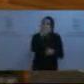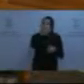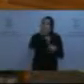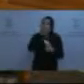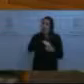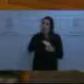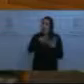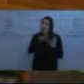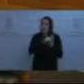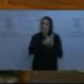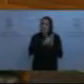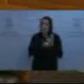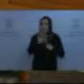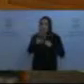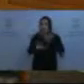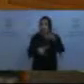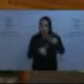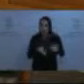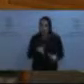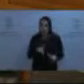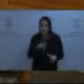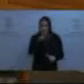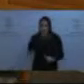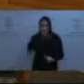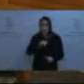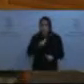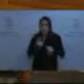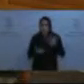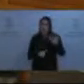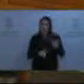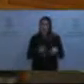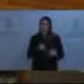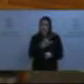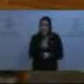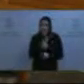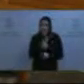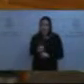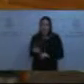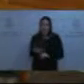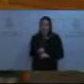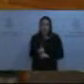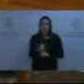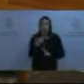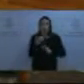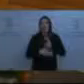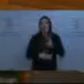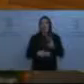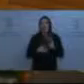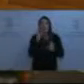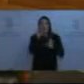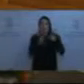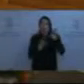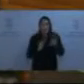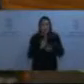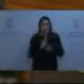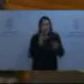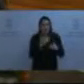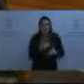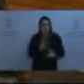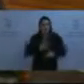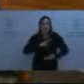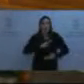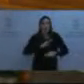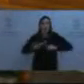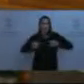en las diferentes convocatorias, que en el caso de este año será aprobada en las próximas semanas. No hay limitaciones en las actividades subvencionadas ni en la capacidad de